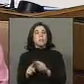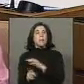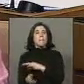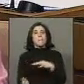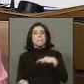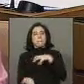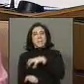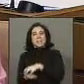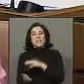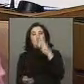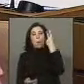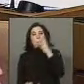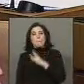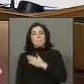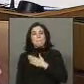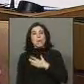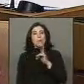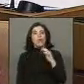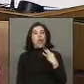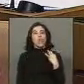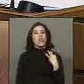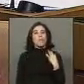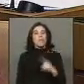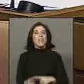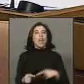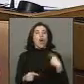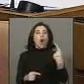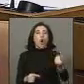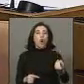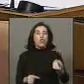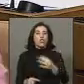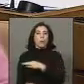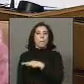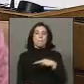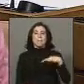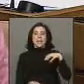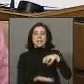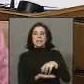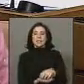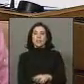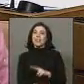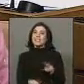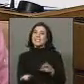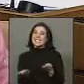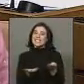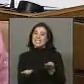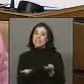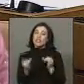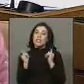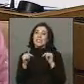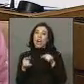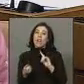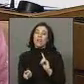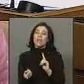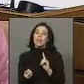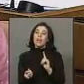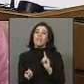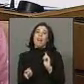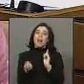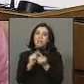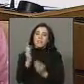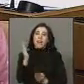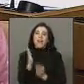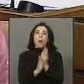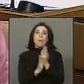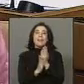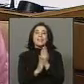ministerio propio y no dependiendo de otro ministerio. Un servicio que sí va a pasar a existir y que va a